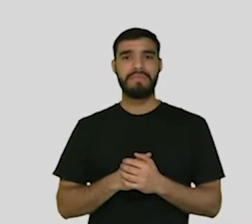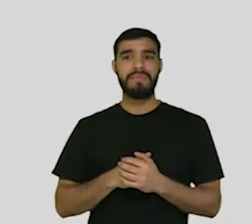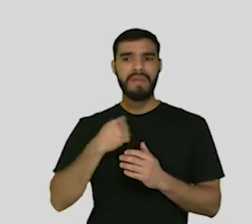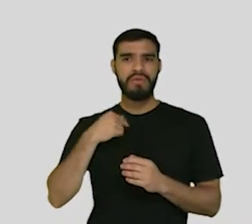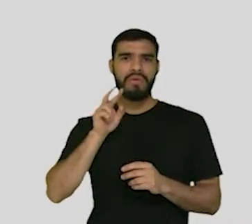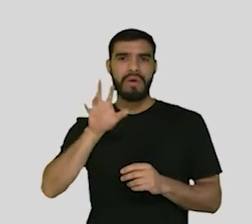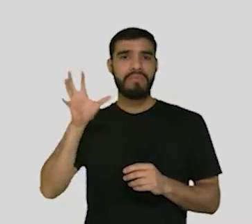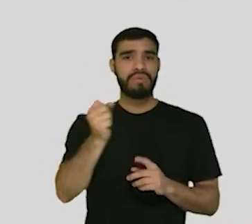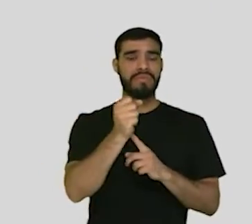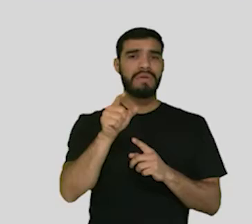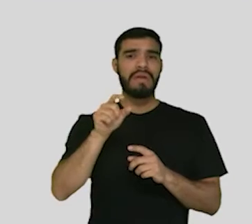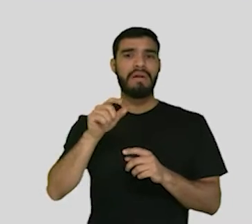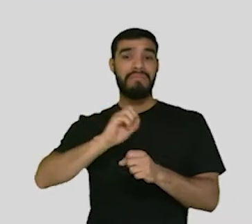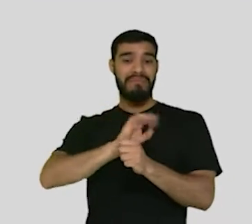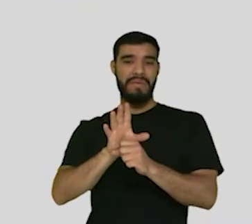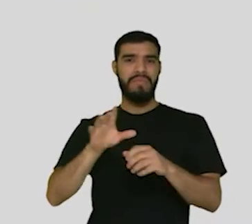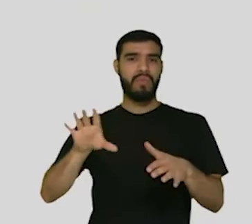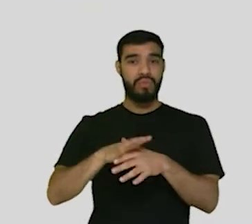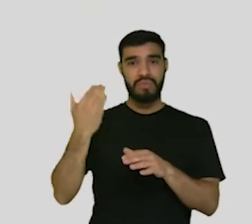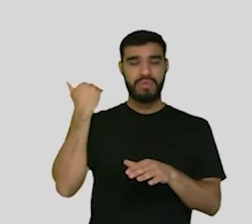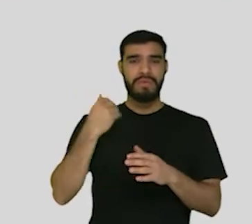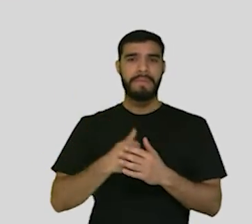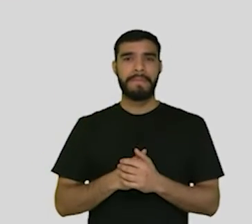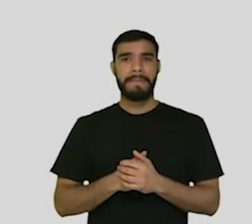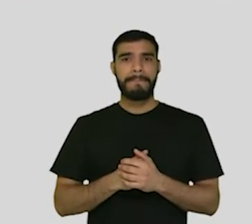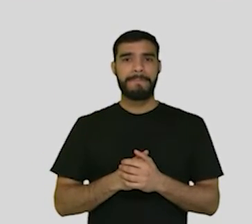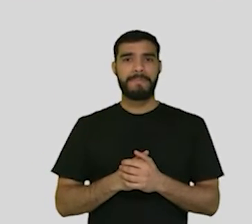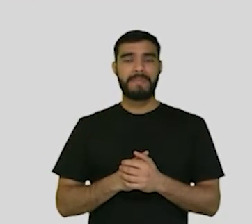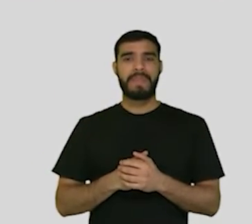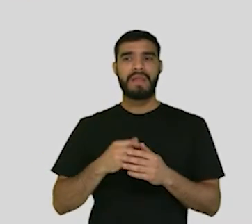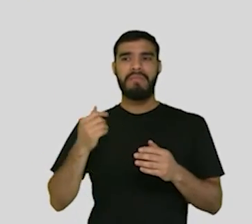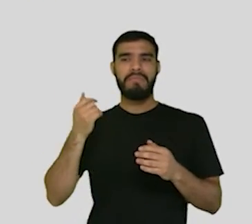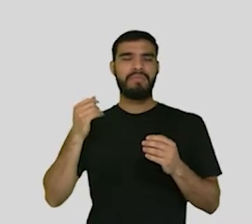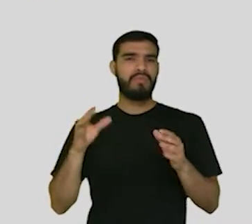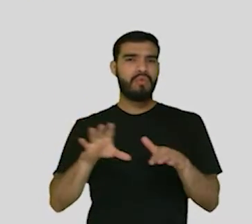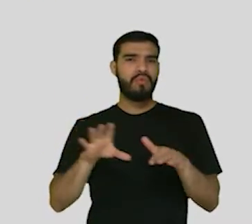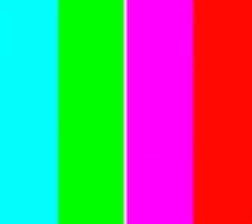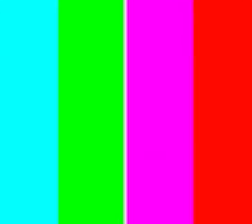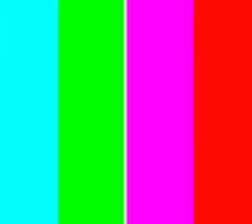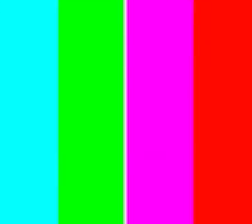iputumo. Pe pandemia allá, pe violencia mía,